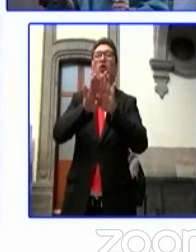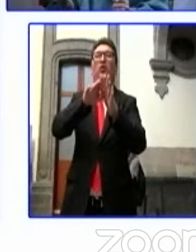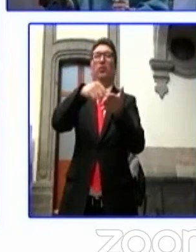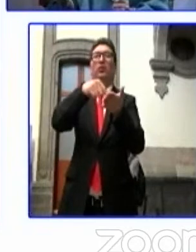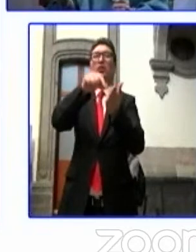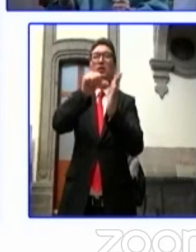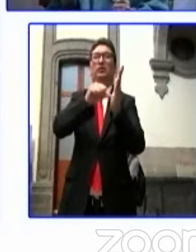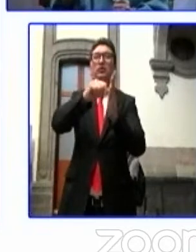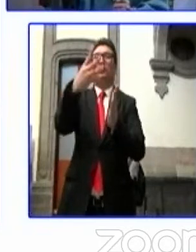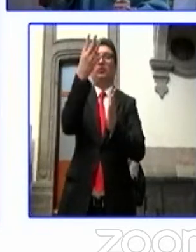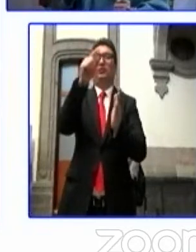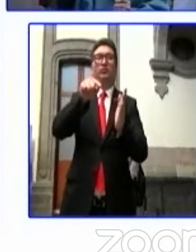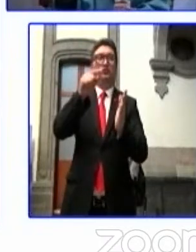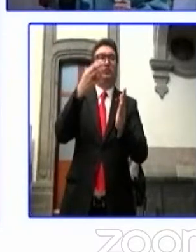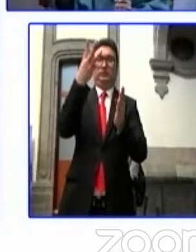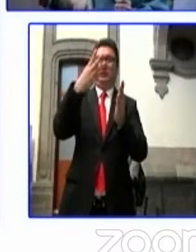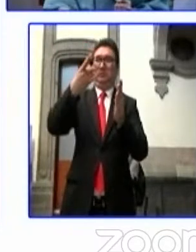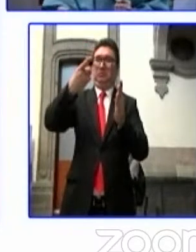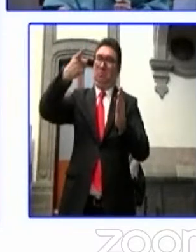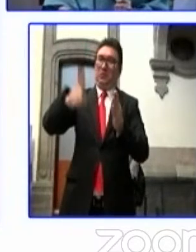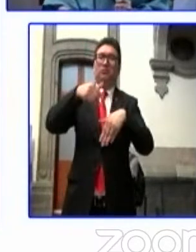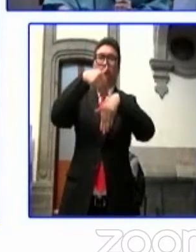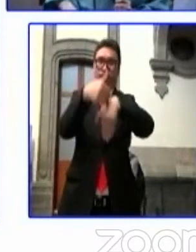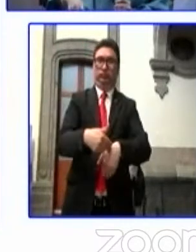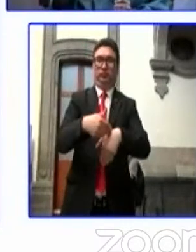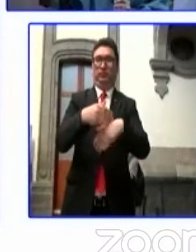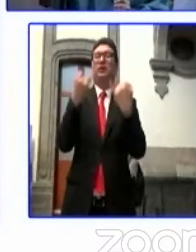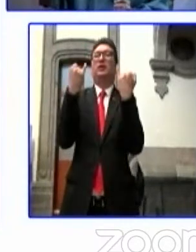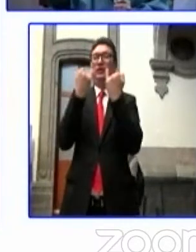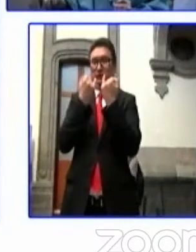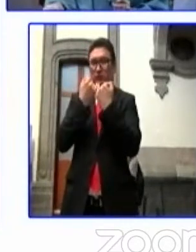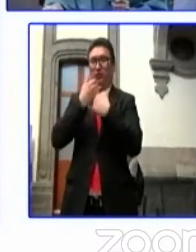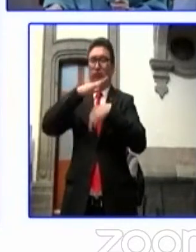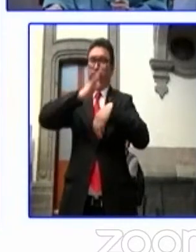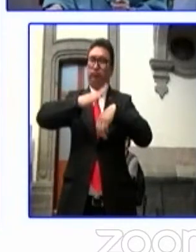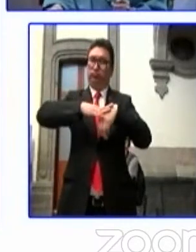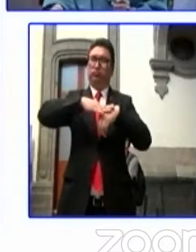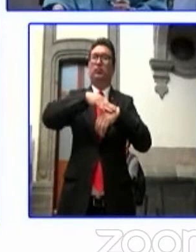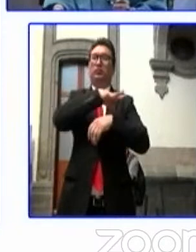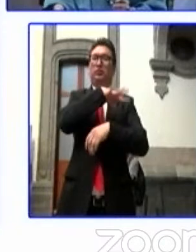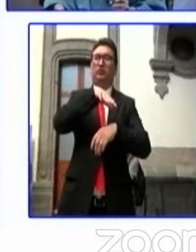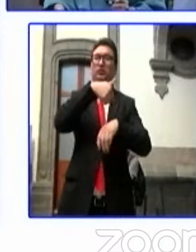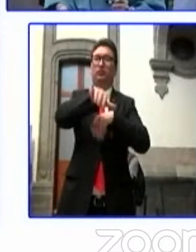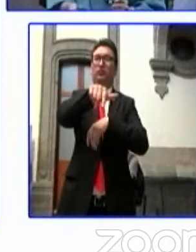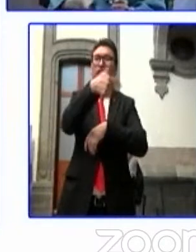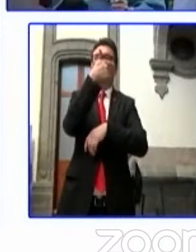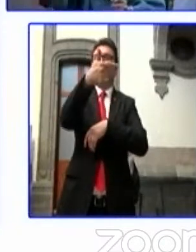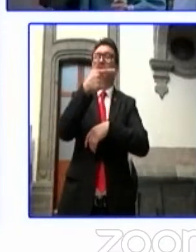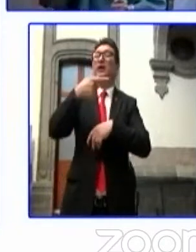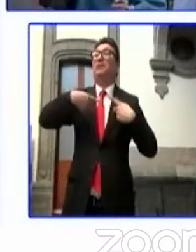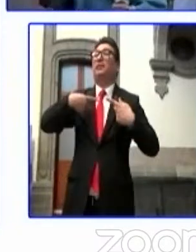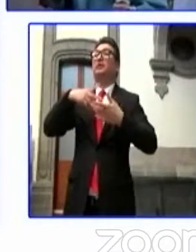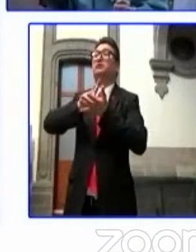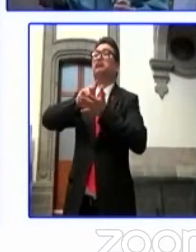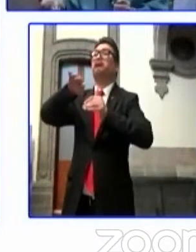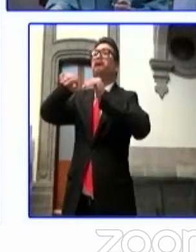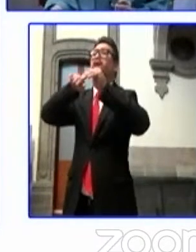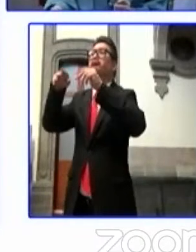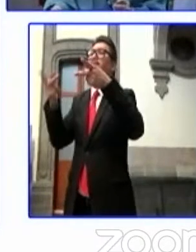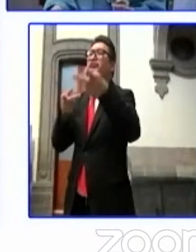artículo 4.3 y su observación general número 7, se consultó a las personas con discapacidad. Se